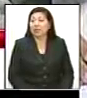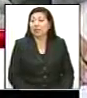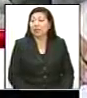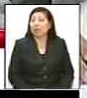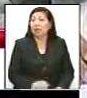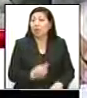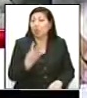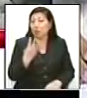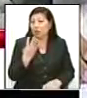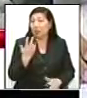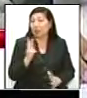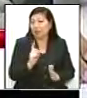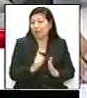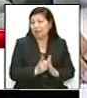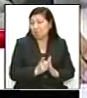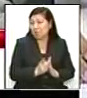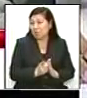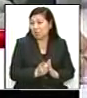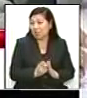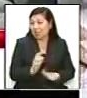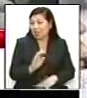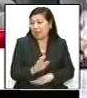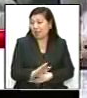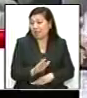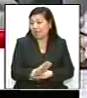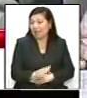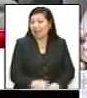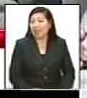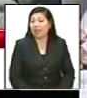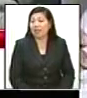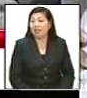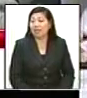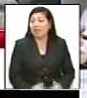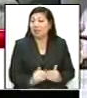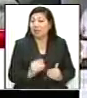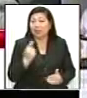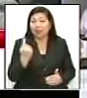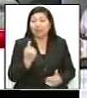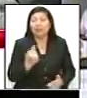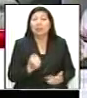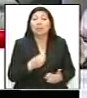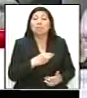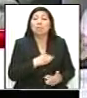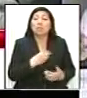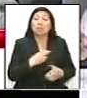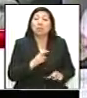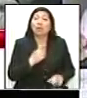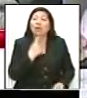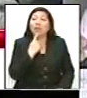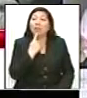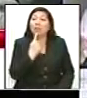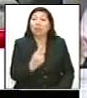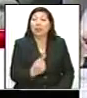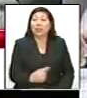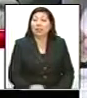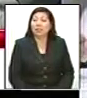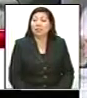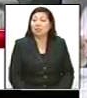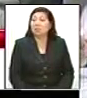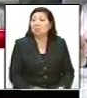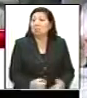a las 4:30 de la tarde. En el marco de su autonomía, el Ministerio Público dice, no es cierto,